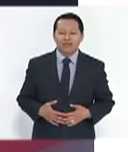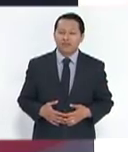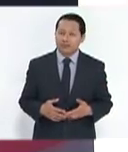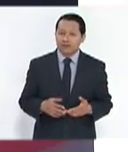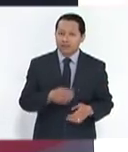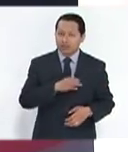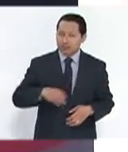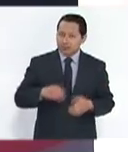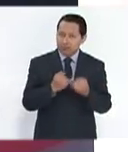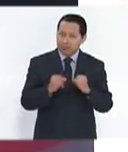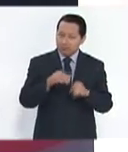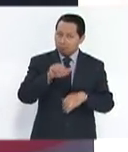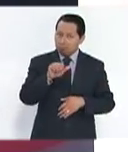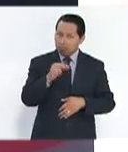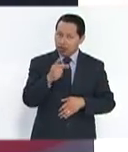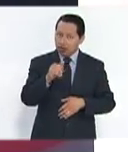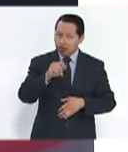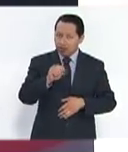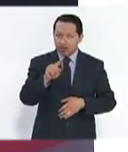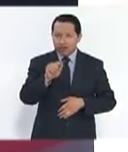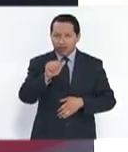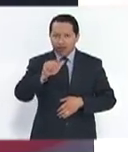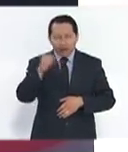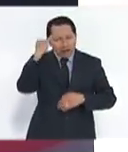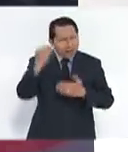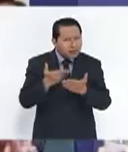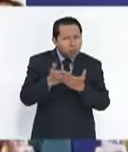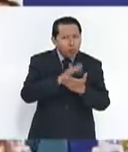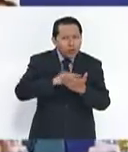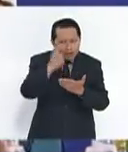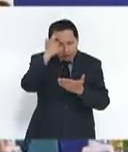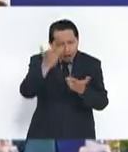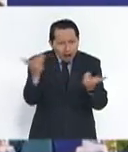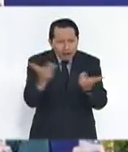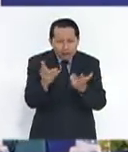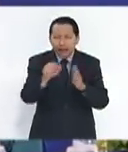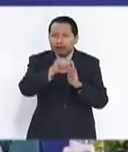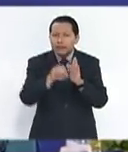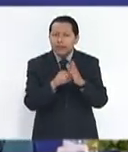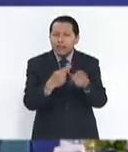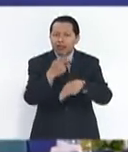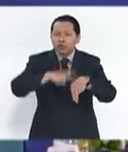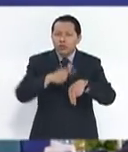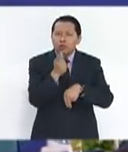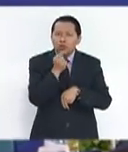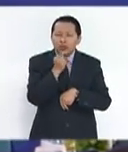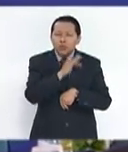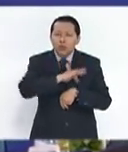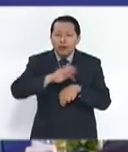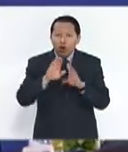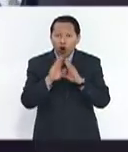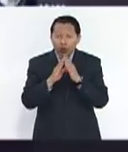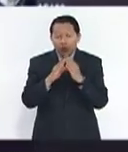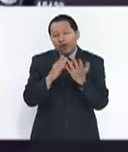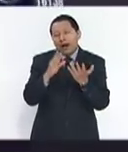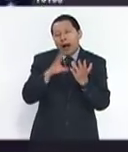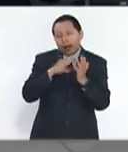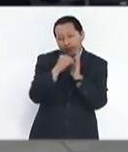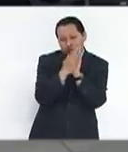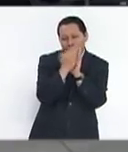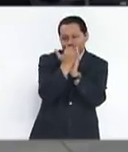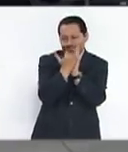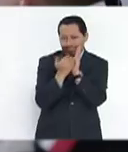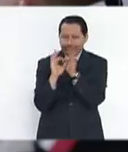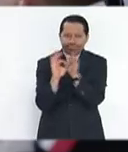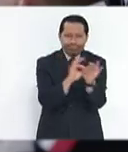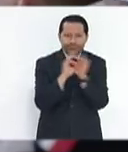La candidata independiente Margarita Zavala propuso la creación de un sistema nacional de policías donde se pueda homologar criterios de